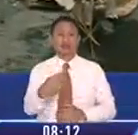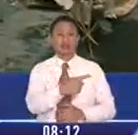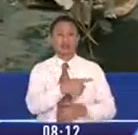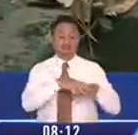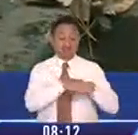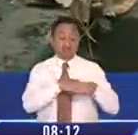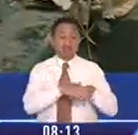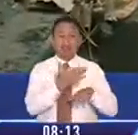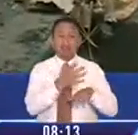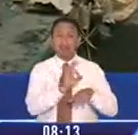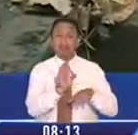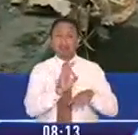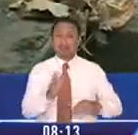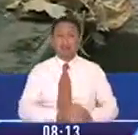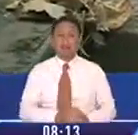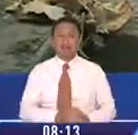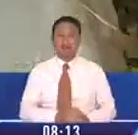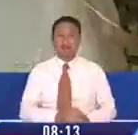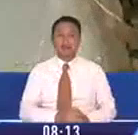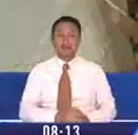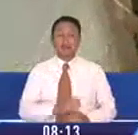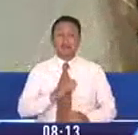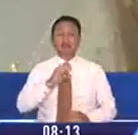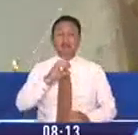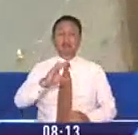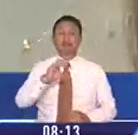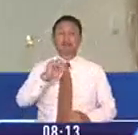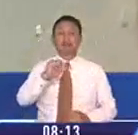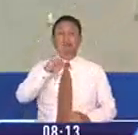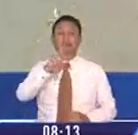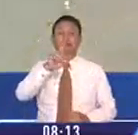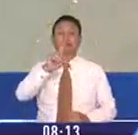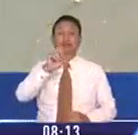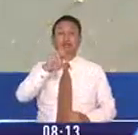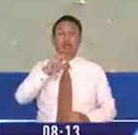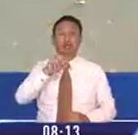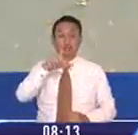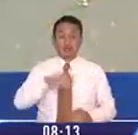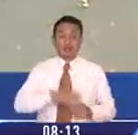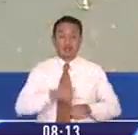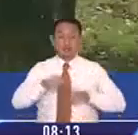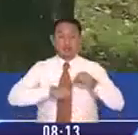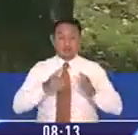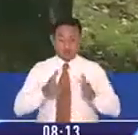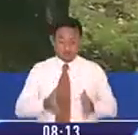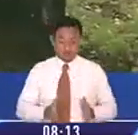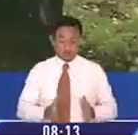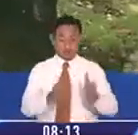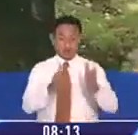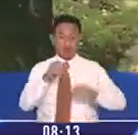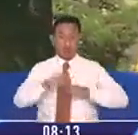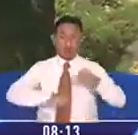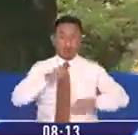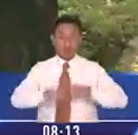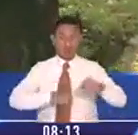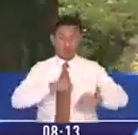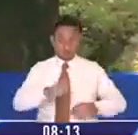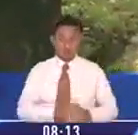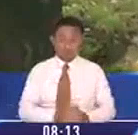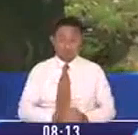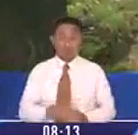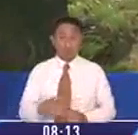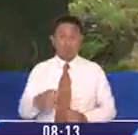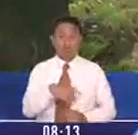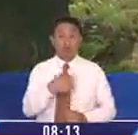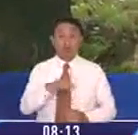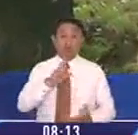su respectiva rejilla. En la avenida Cardenal de la Torre, en plena ciclovía, quienes se movilizan en este medio sostenible han sufrido